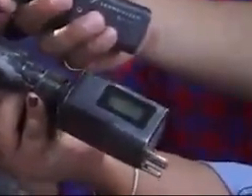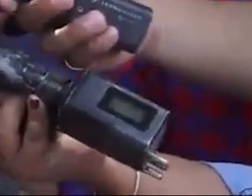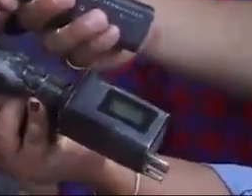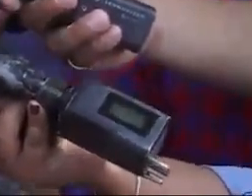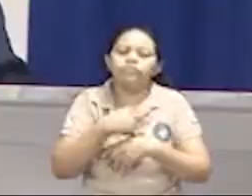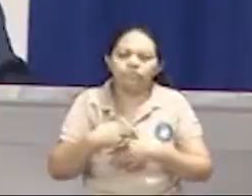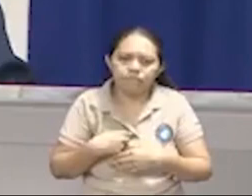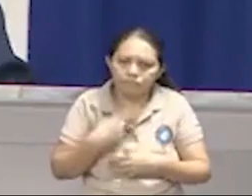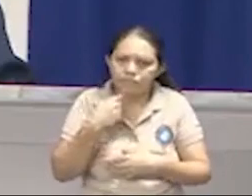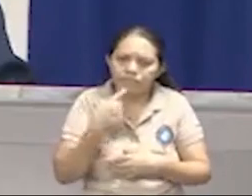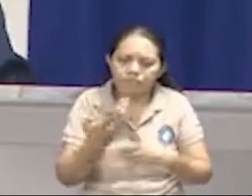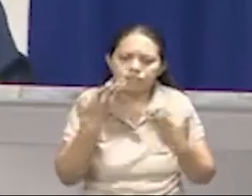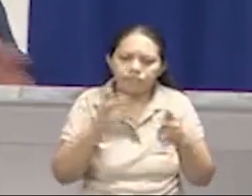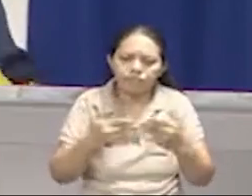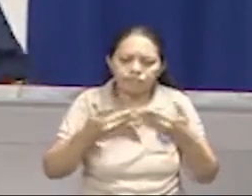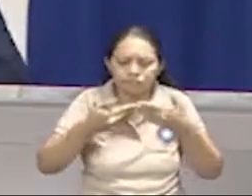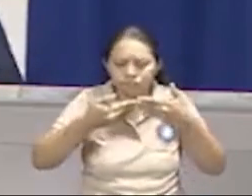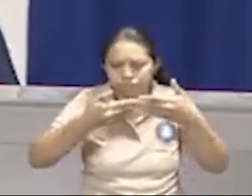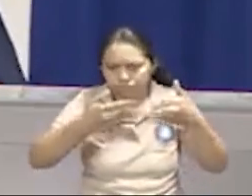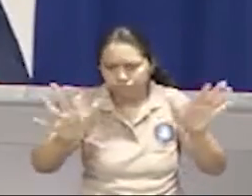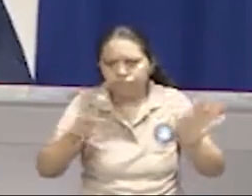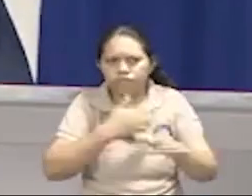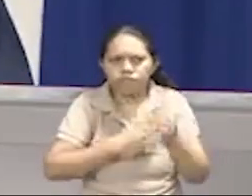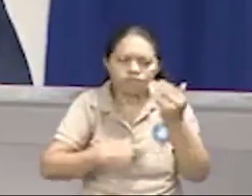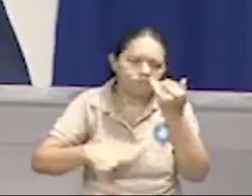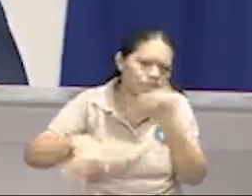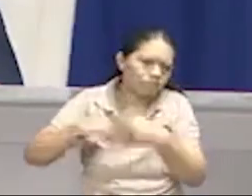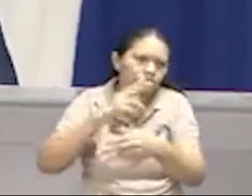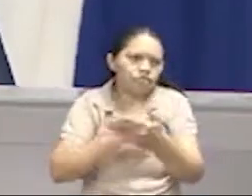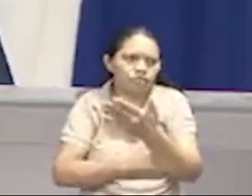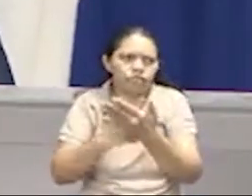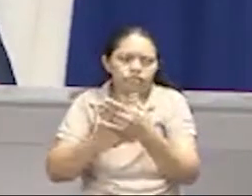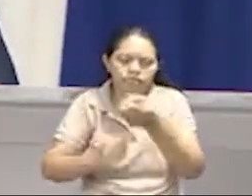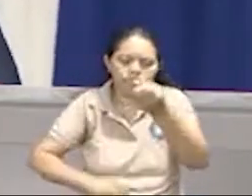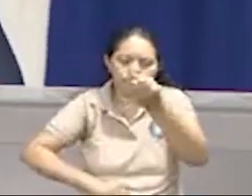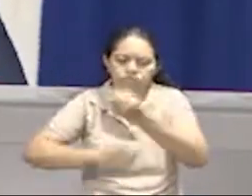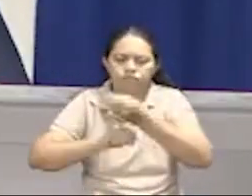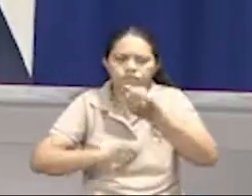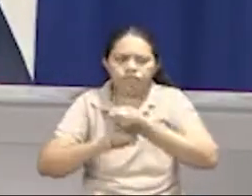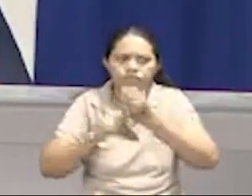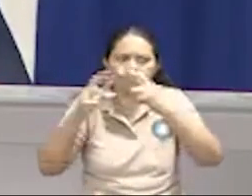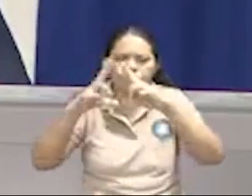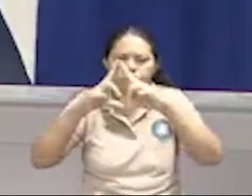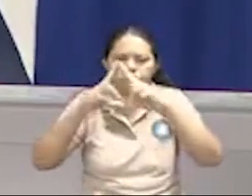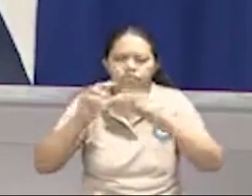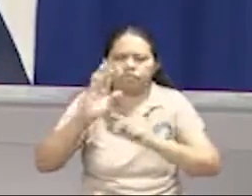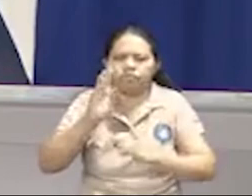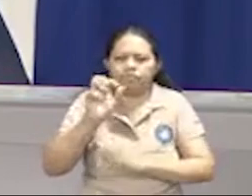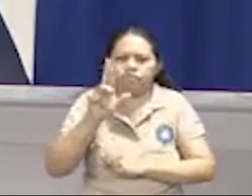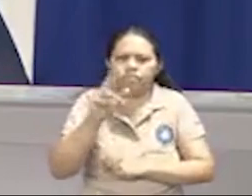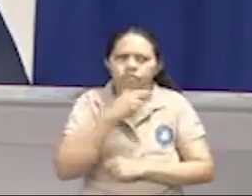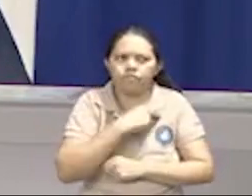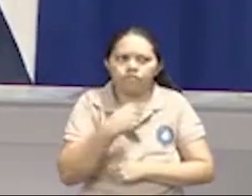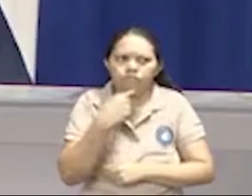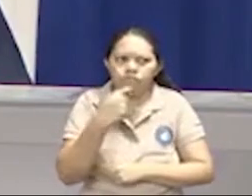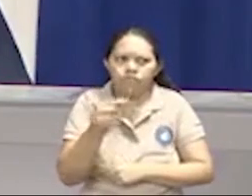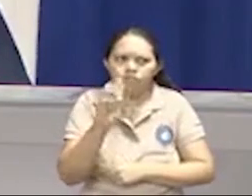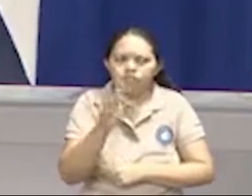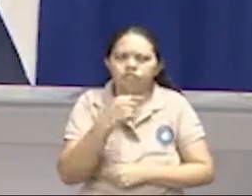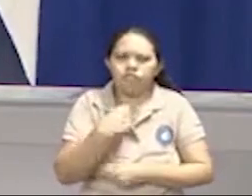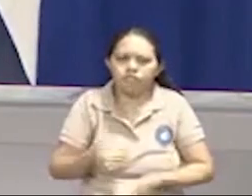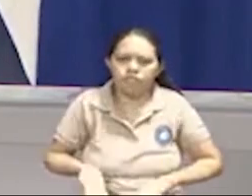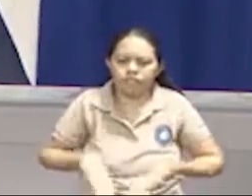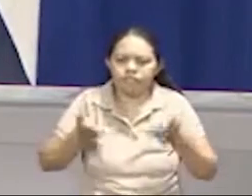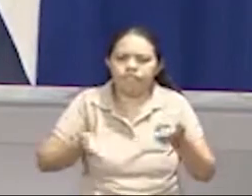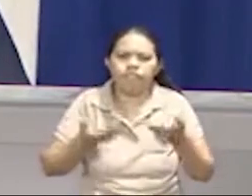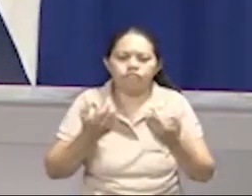se realizarán. Y que se abren las puertas para más proyectos de cooperación con la República de Belarus, los que se estarán